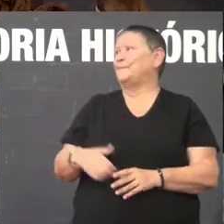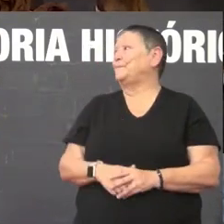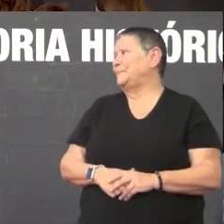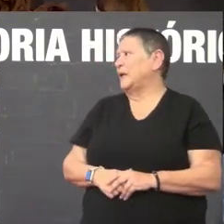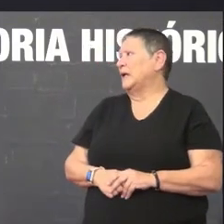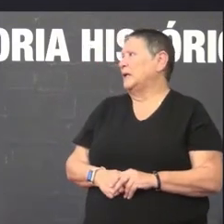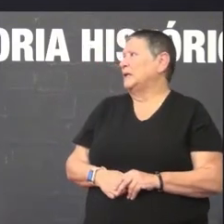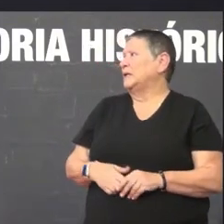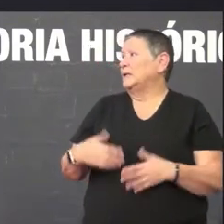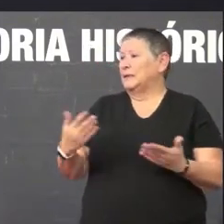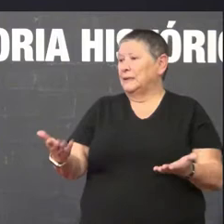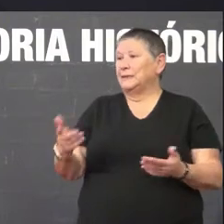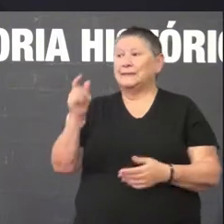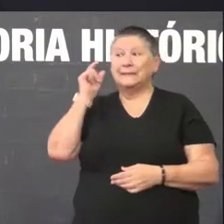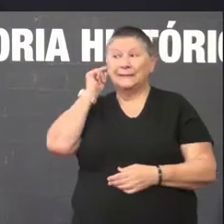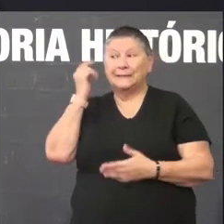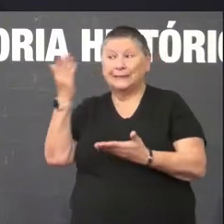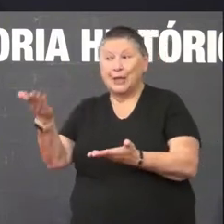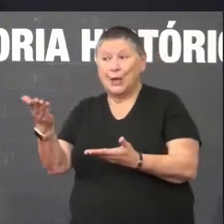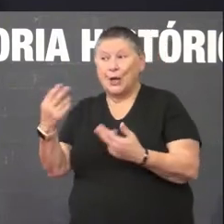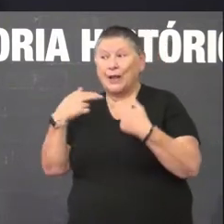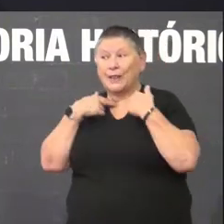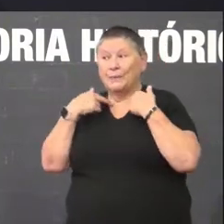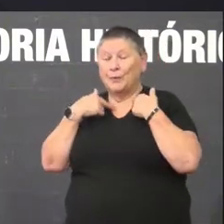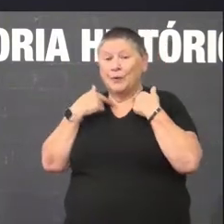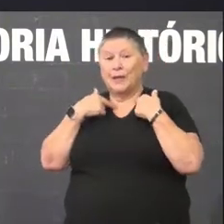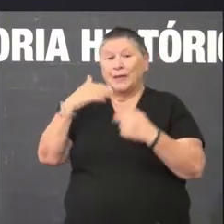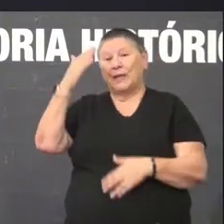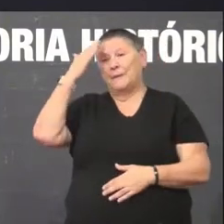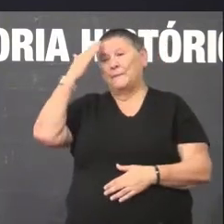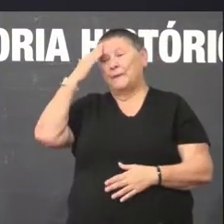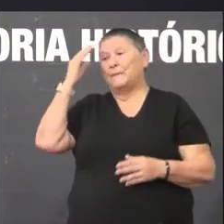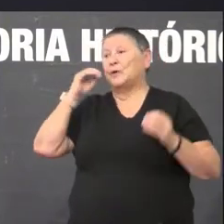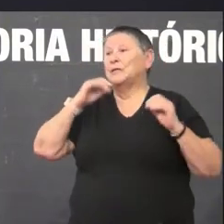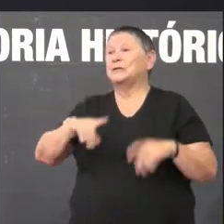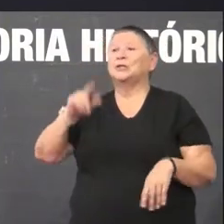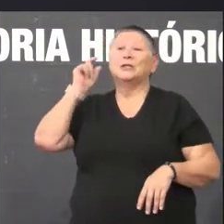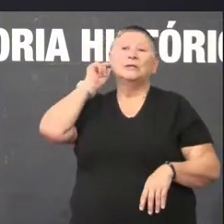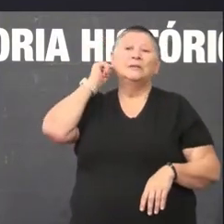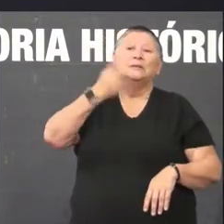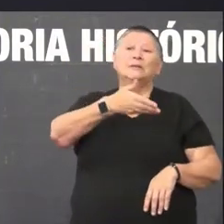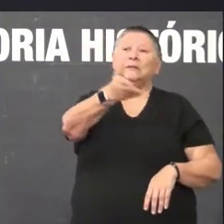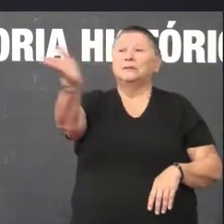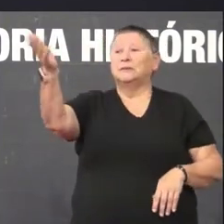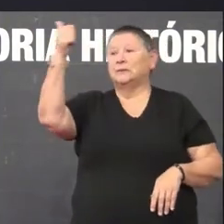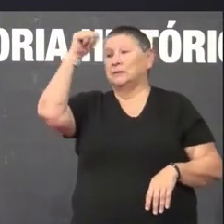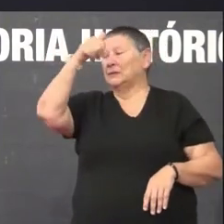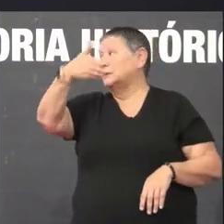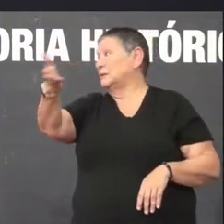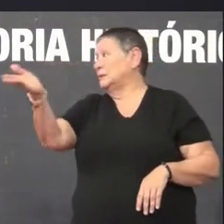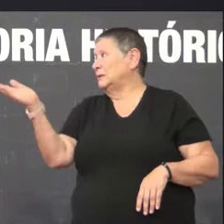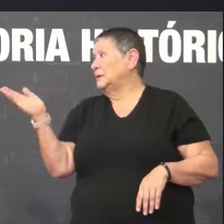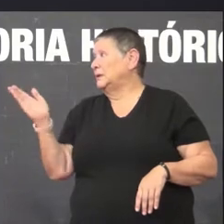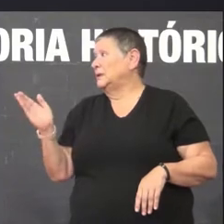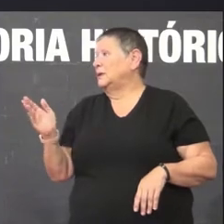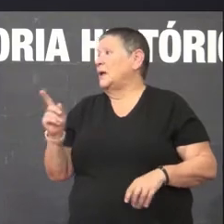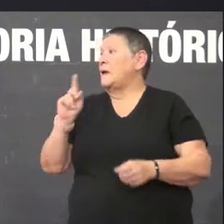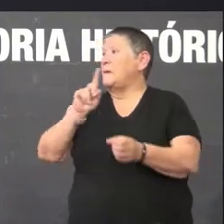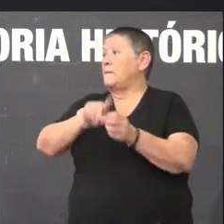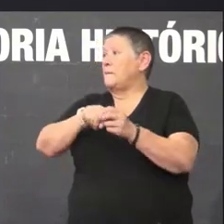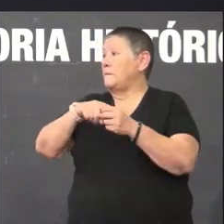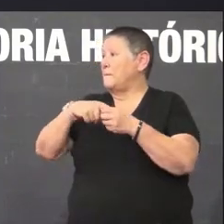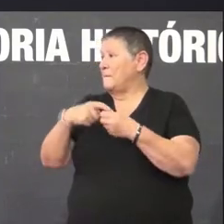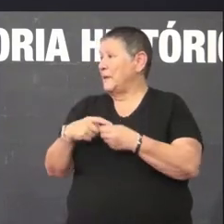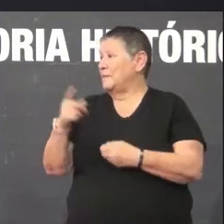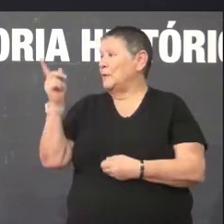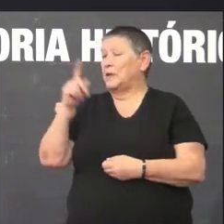Señora diputada da Memoria Histórica, señoras e señores, membros tamén